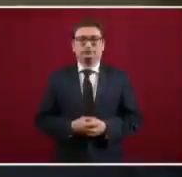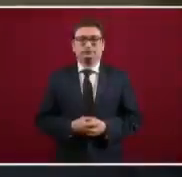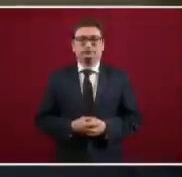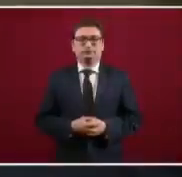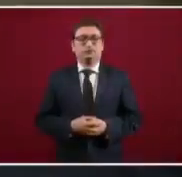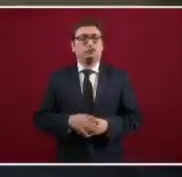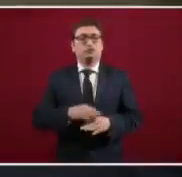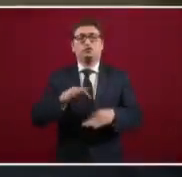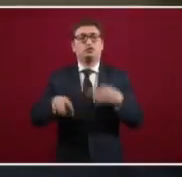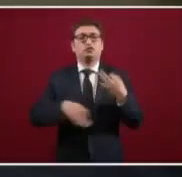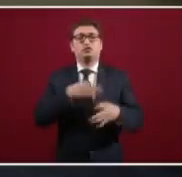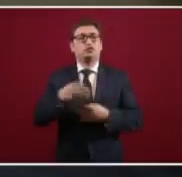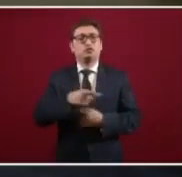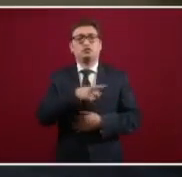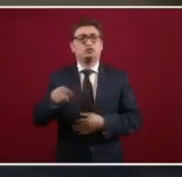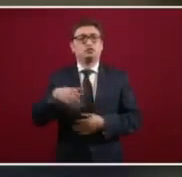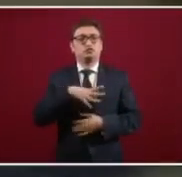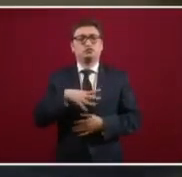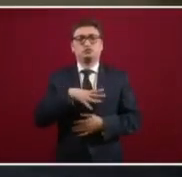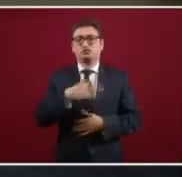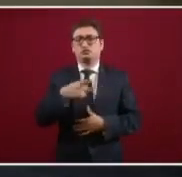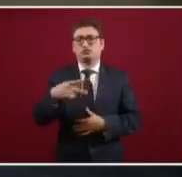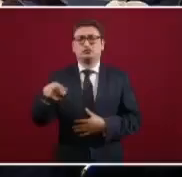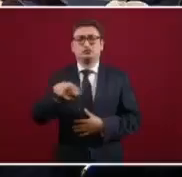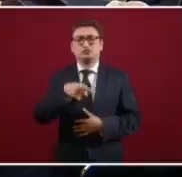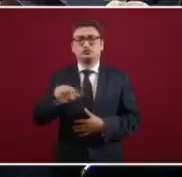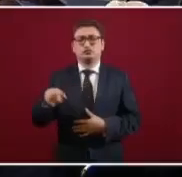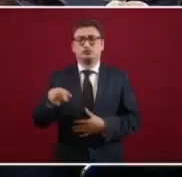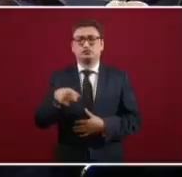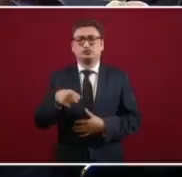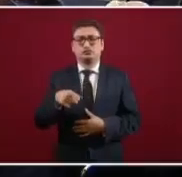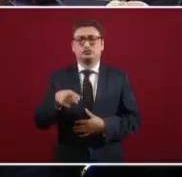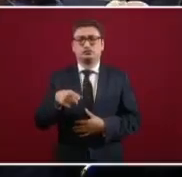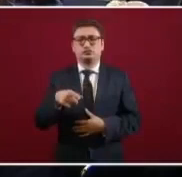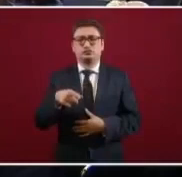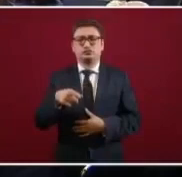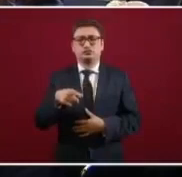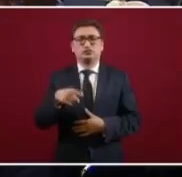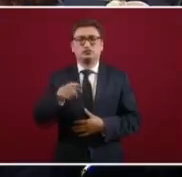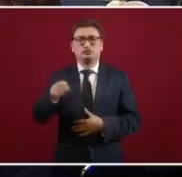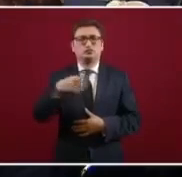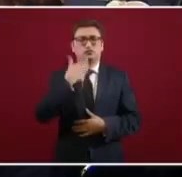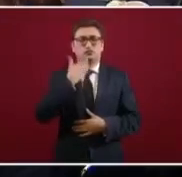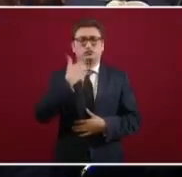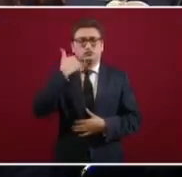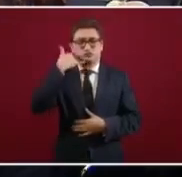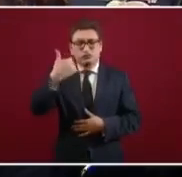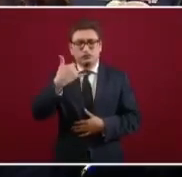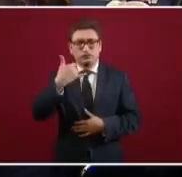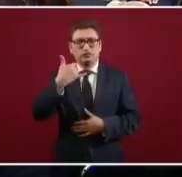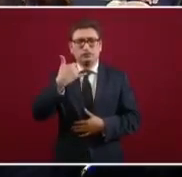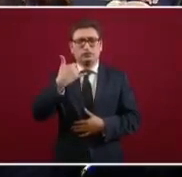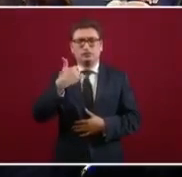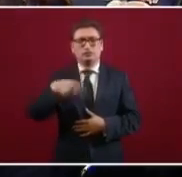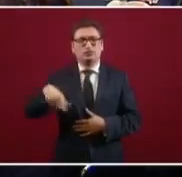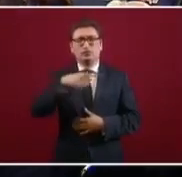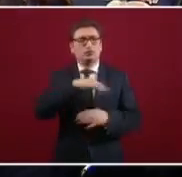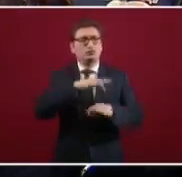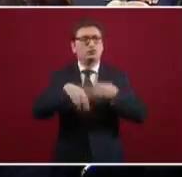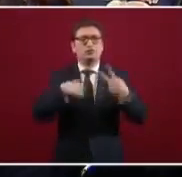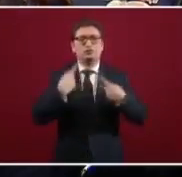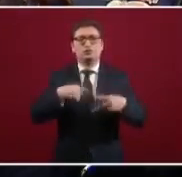todos tienen su este medios de comunicación cada